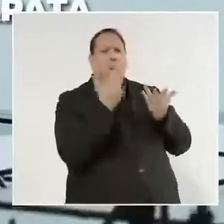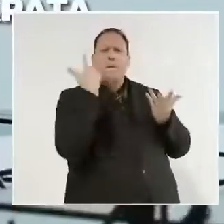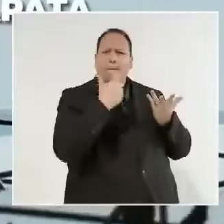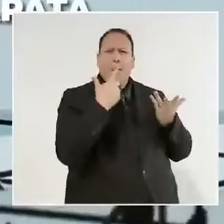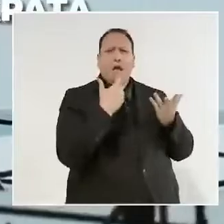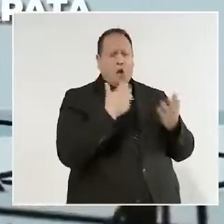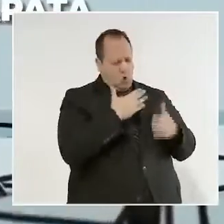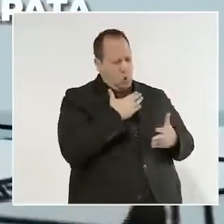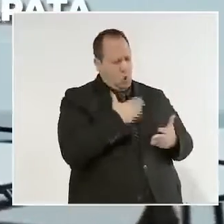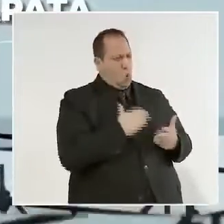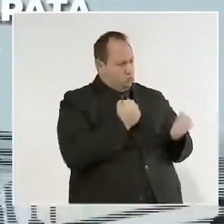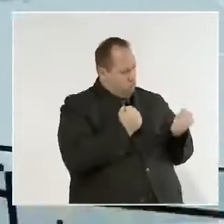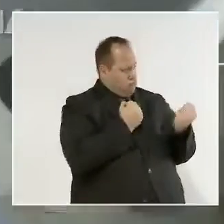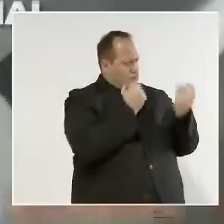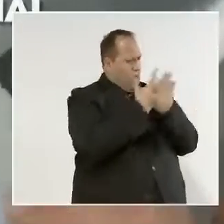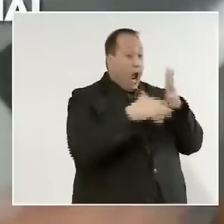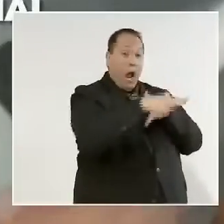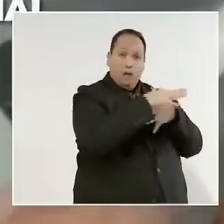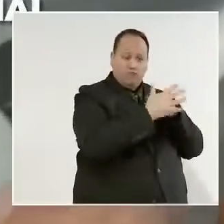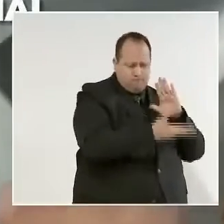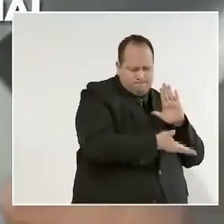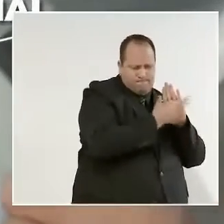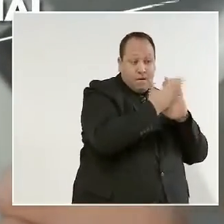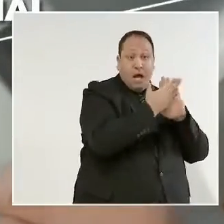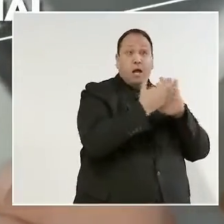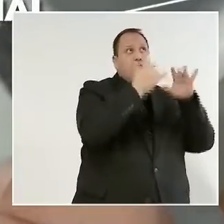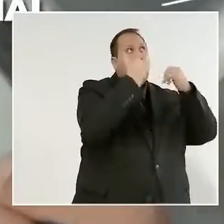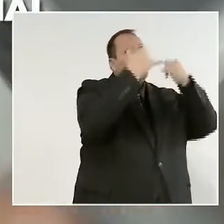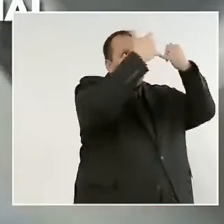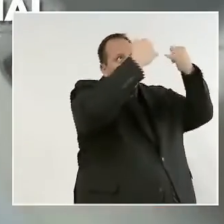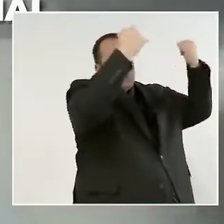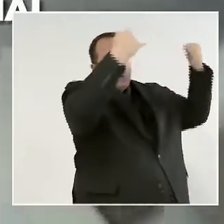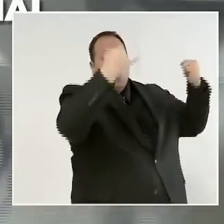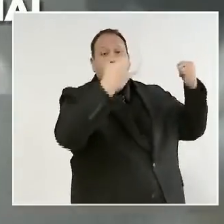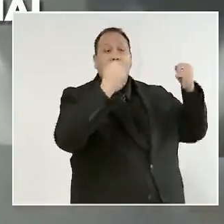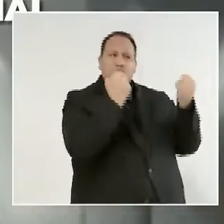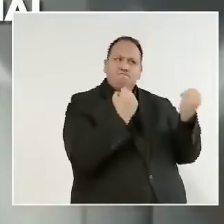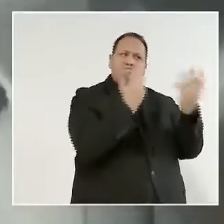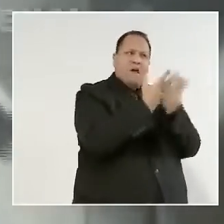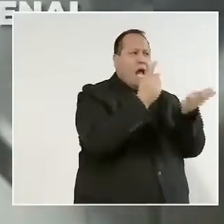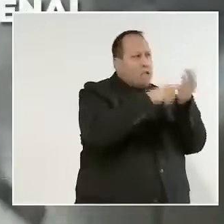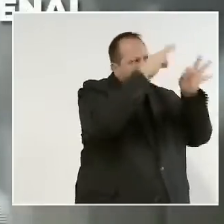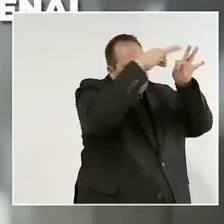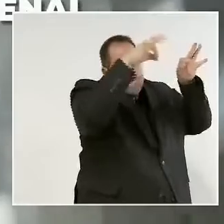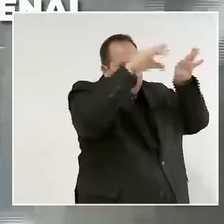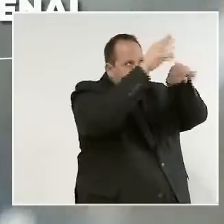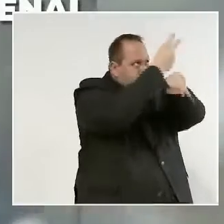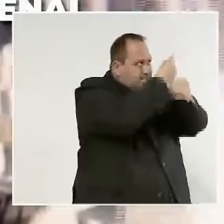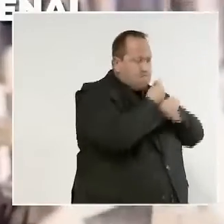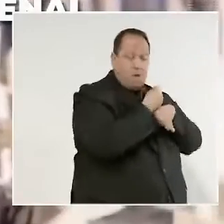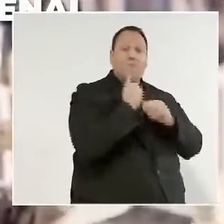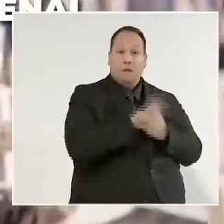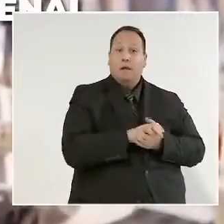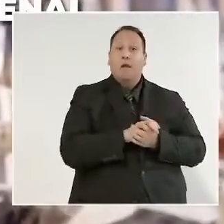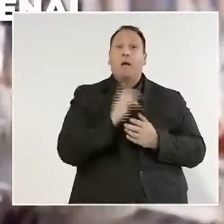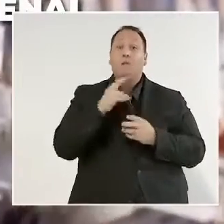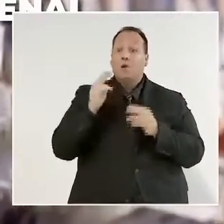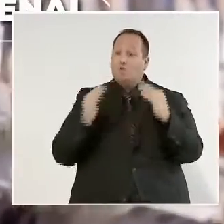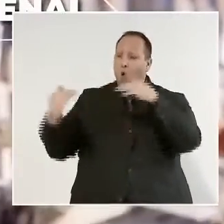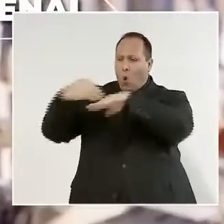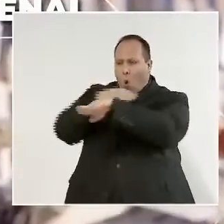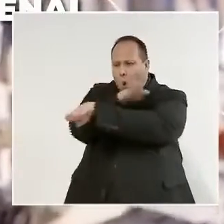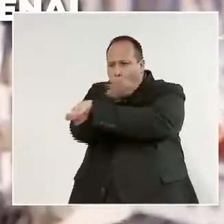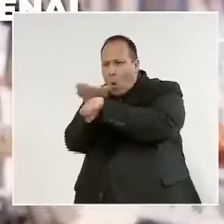en Emiliano Zapata. Infraestructura para Centro de Justicia Penal. Instalación eléctrica del Centro